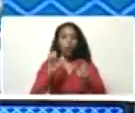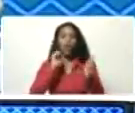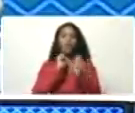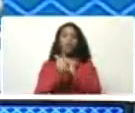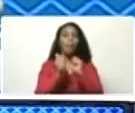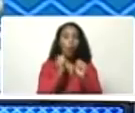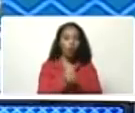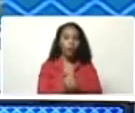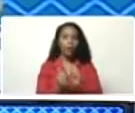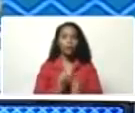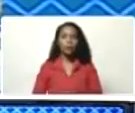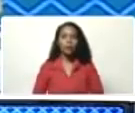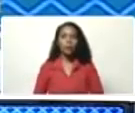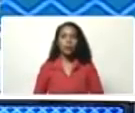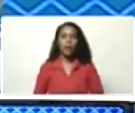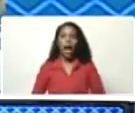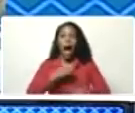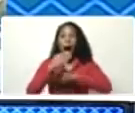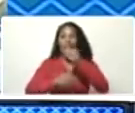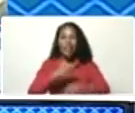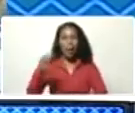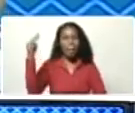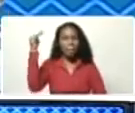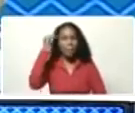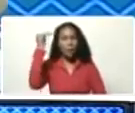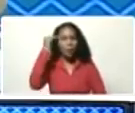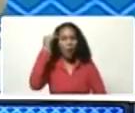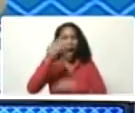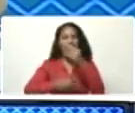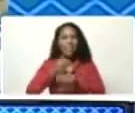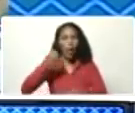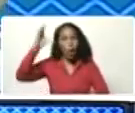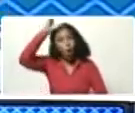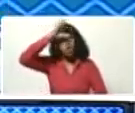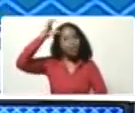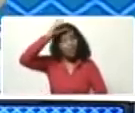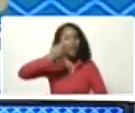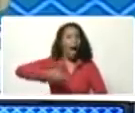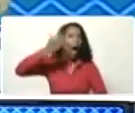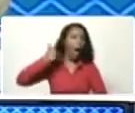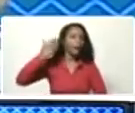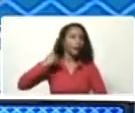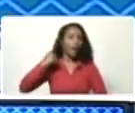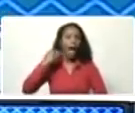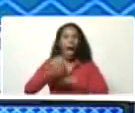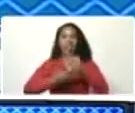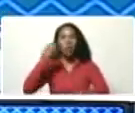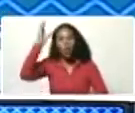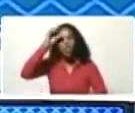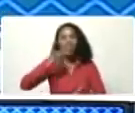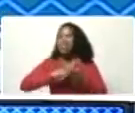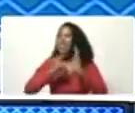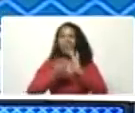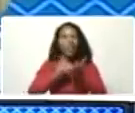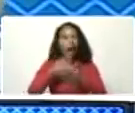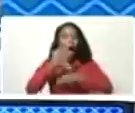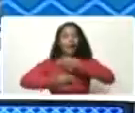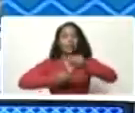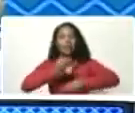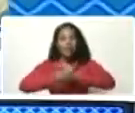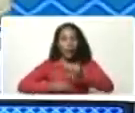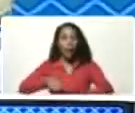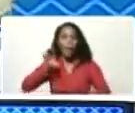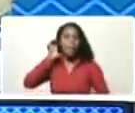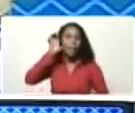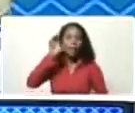deporte. Hacer memoria es hacer conciencia, y hacer conciencia es hacer